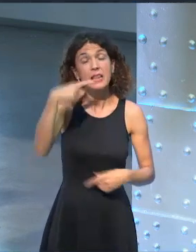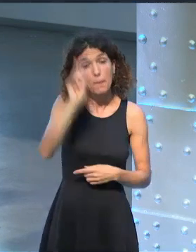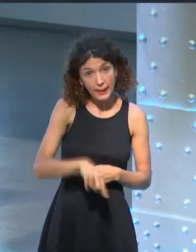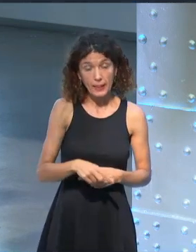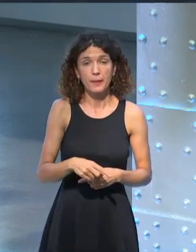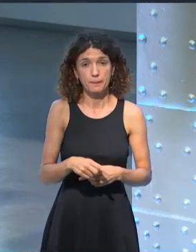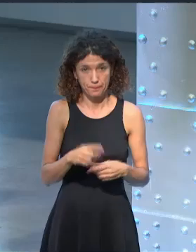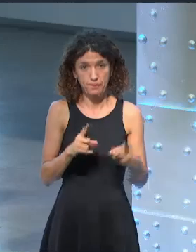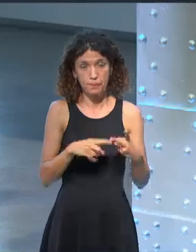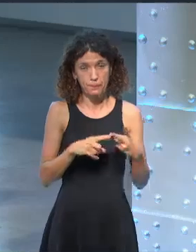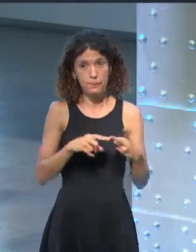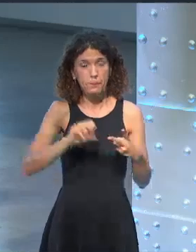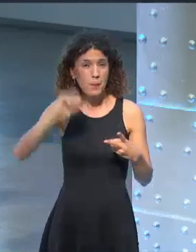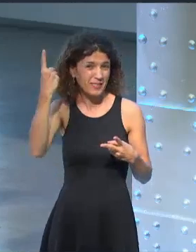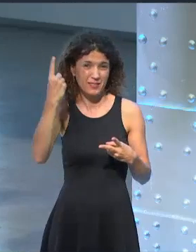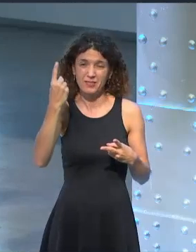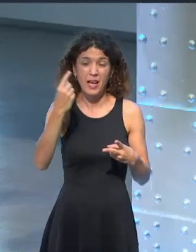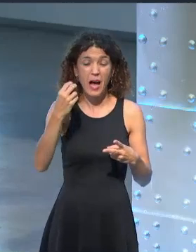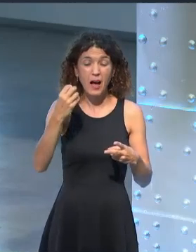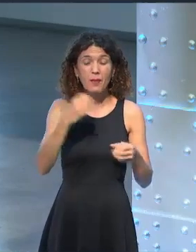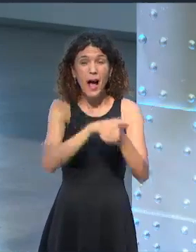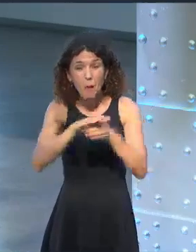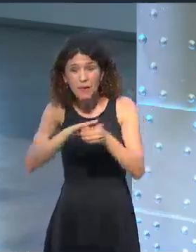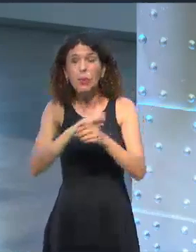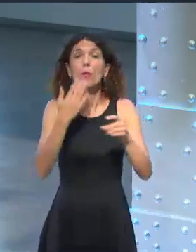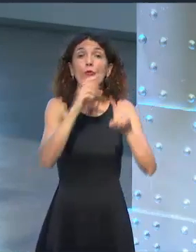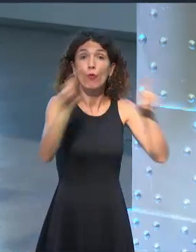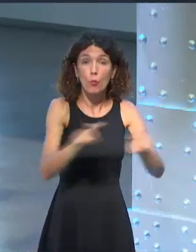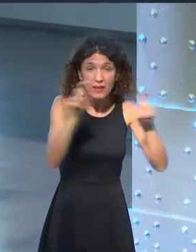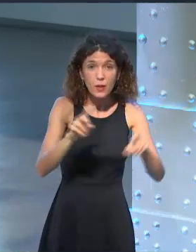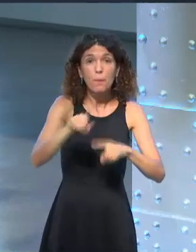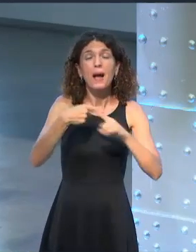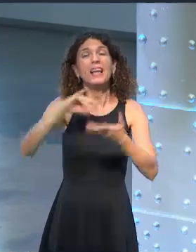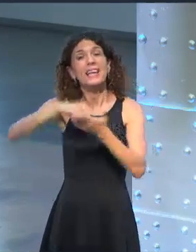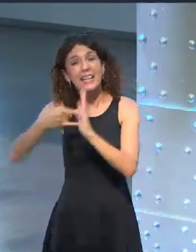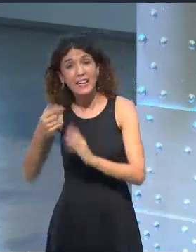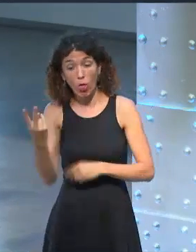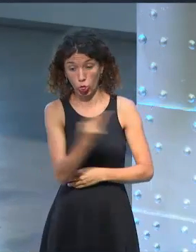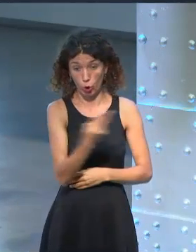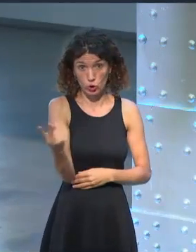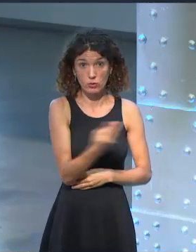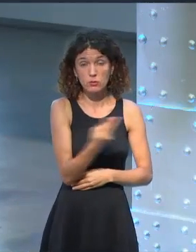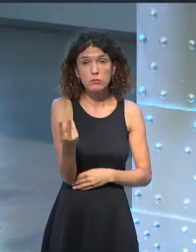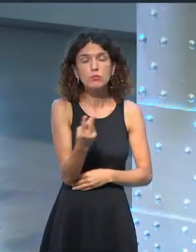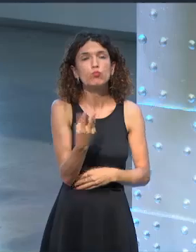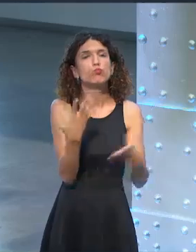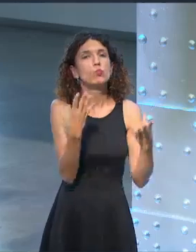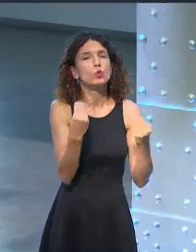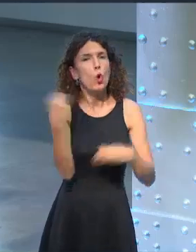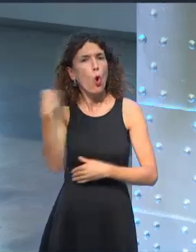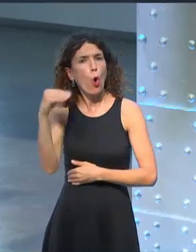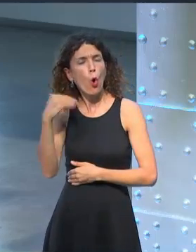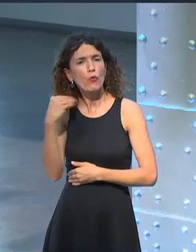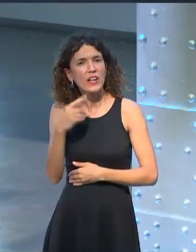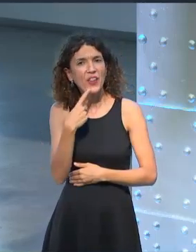también, sobre todo, hay ámbitos como la informática, incluso la ingeniería, que muchos de estos